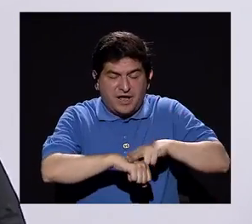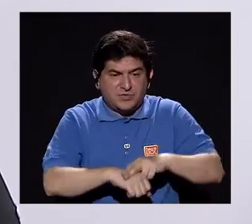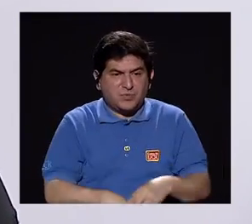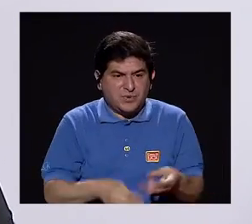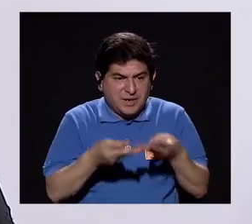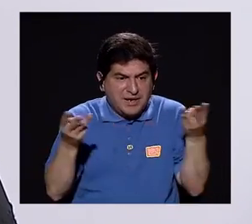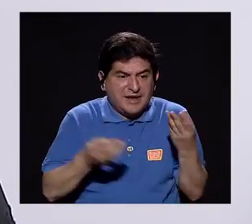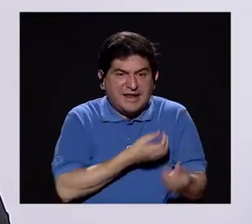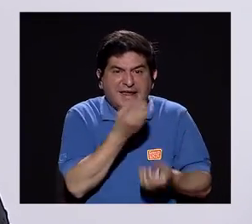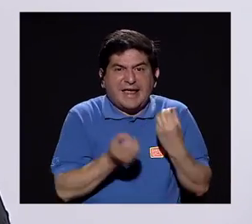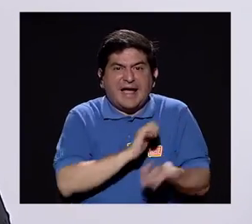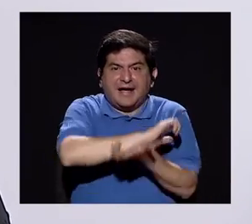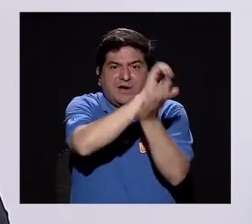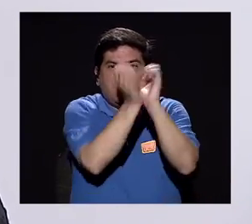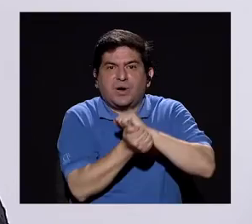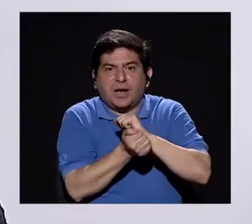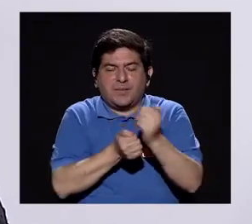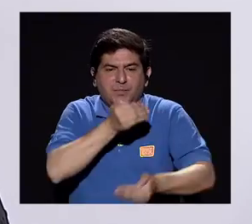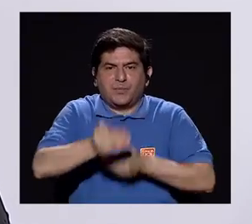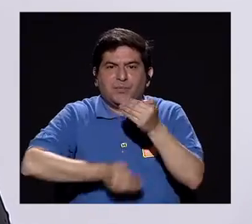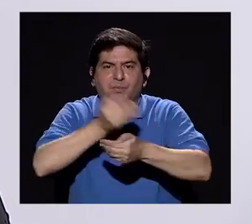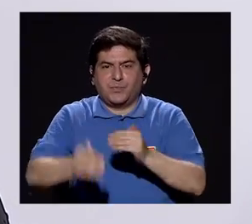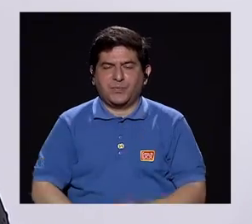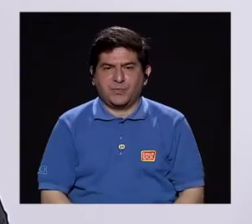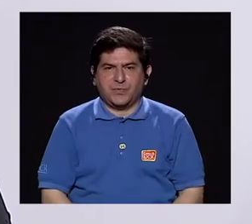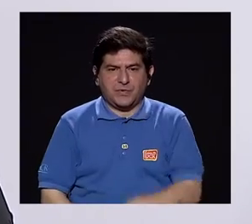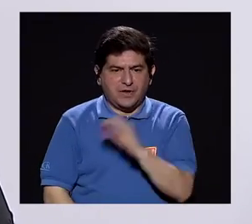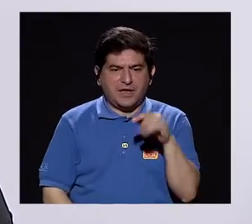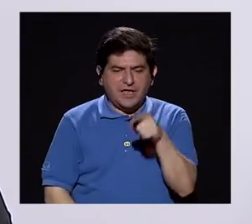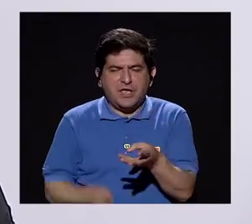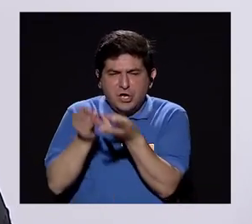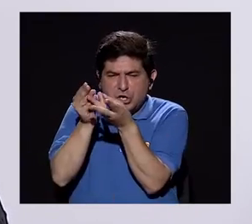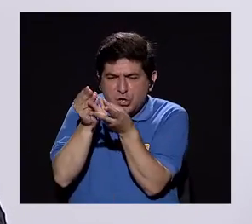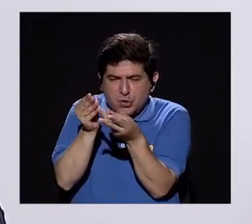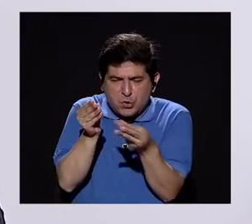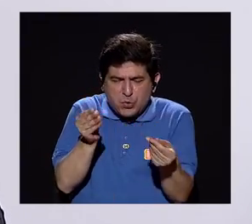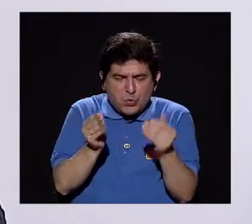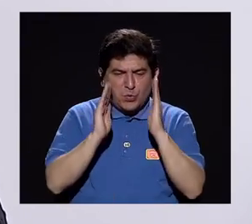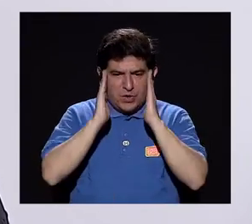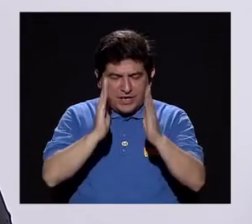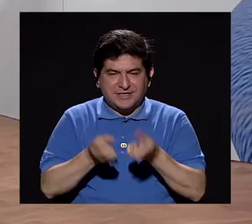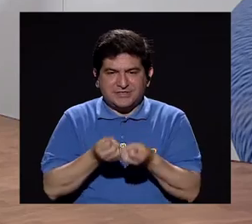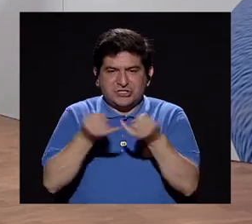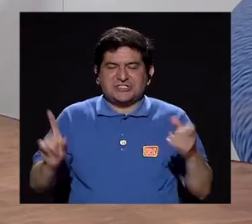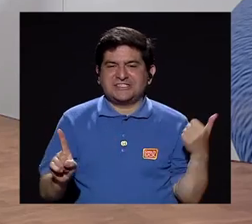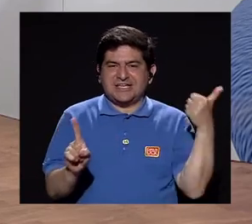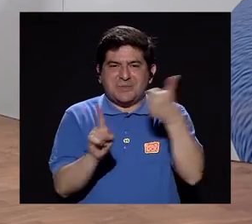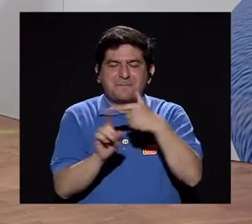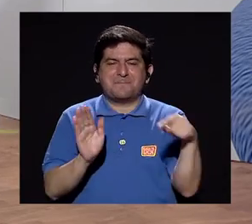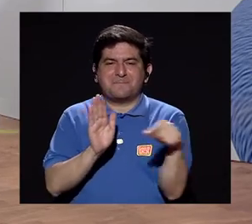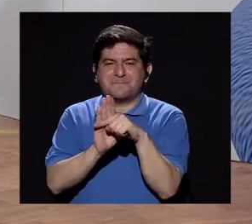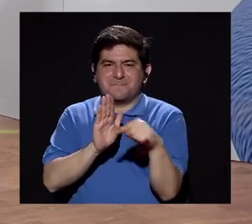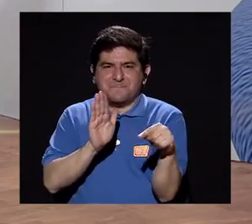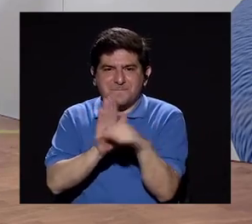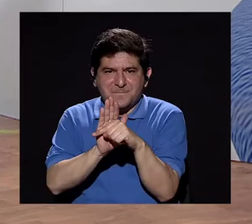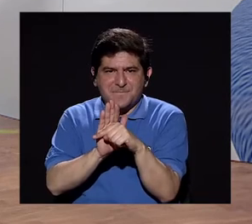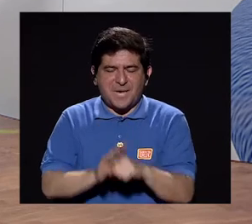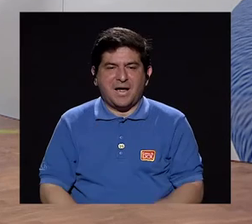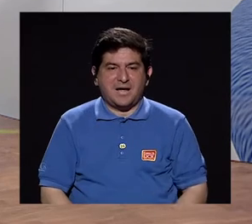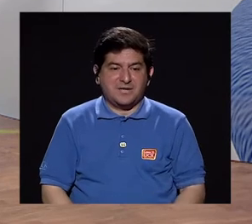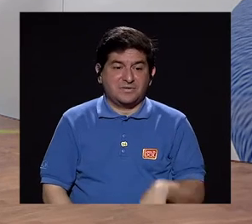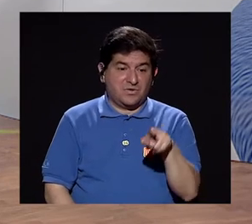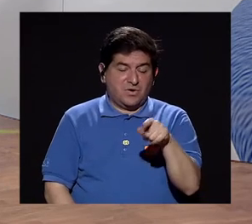orgánica tengo que estar viendo a ver qué hago para modificar el tratamiento y que los lixiviados puedan ser tratados sin generar impactos negativos